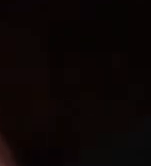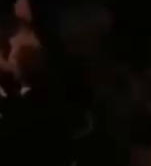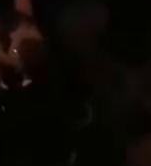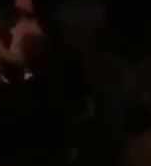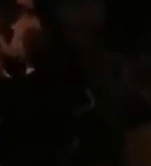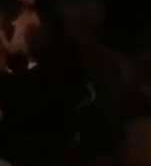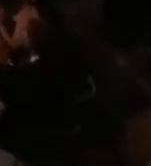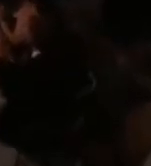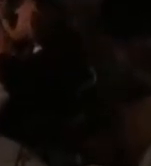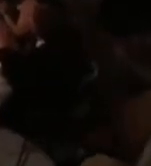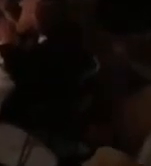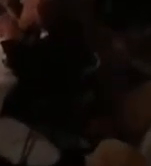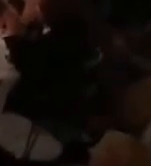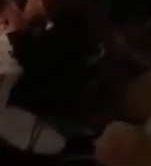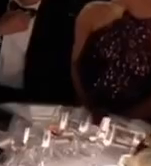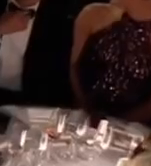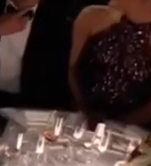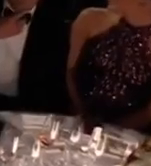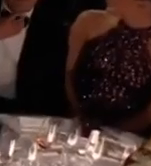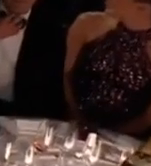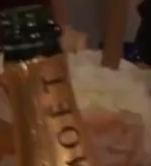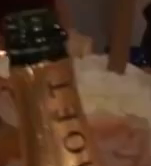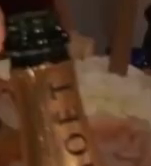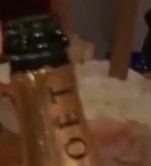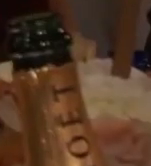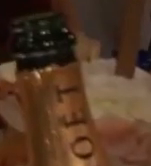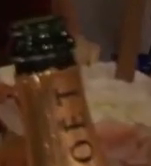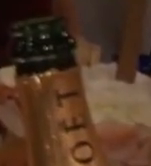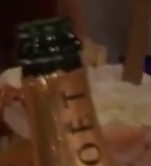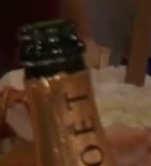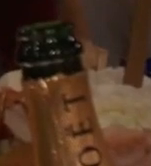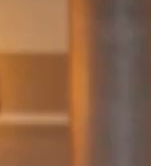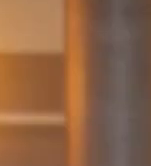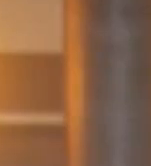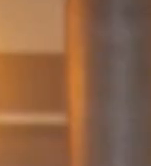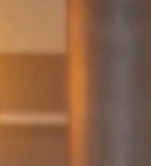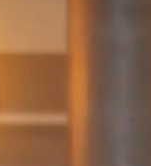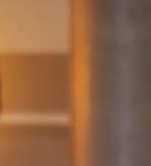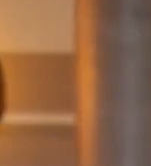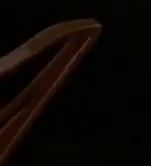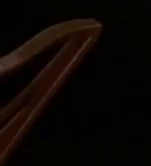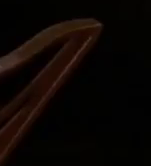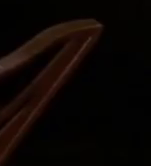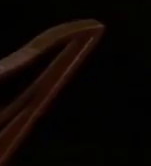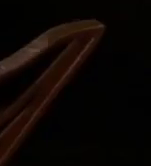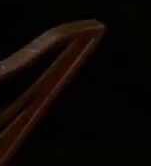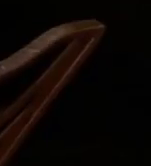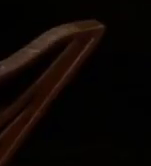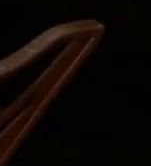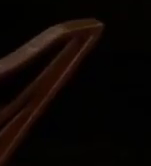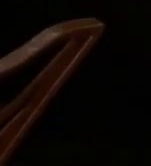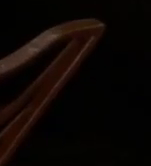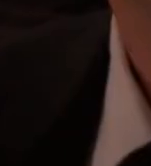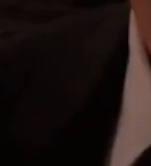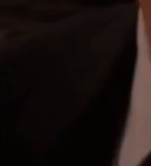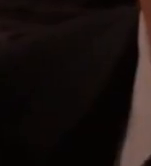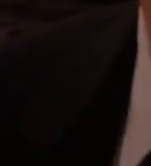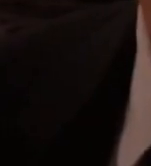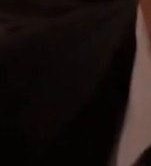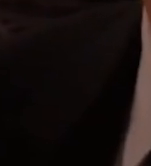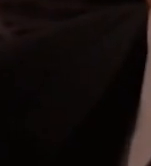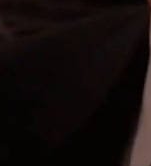la comedia y ahora el stand-up, fue organizada y dirigida por Dick Clark Productions y Eldridge Industries, empresas que compraron los activos